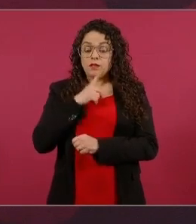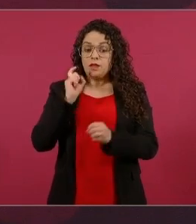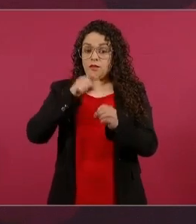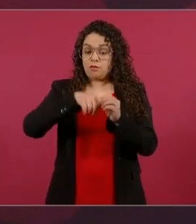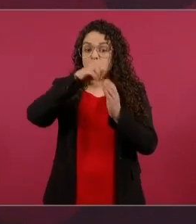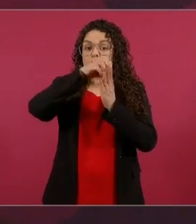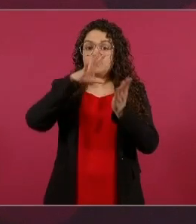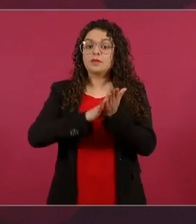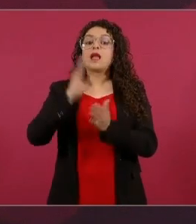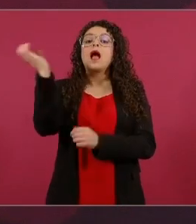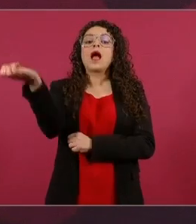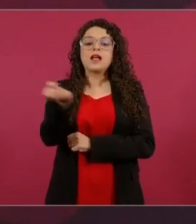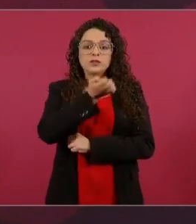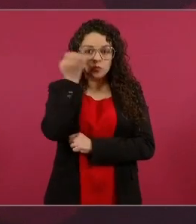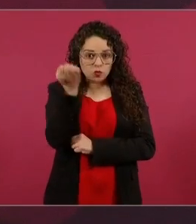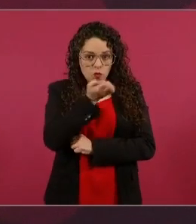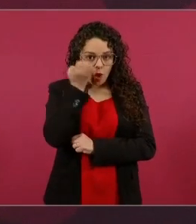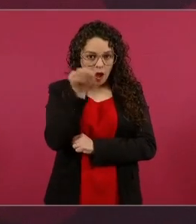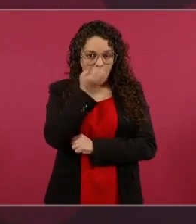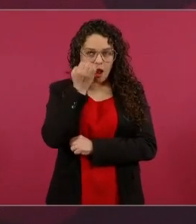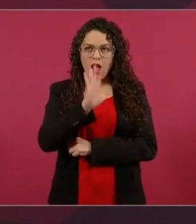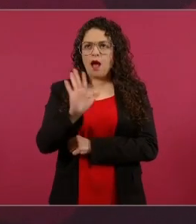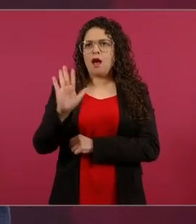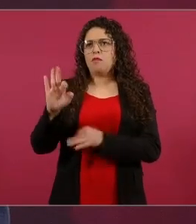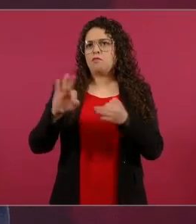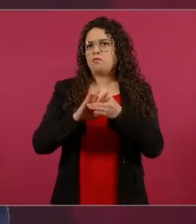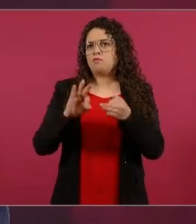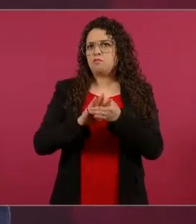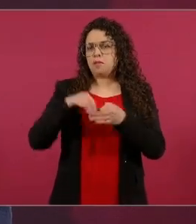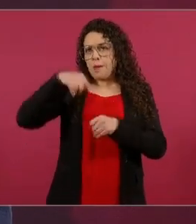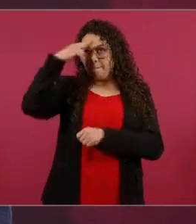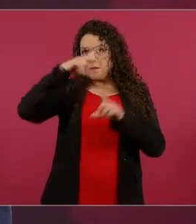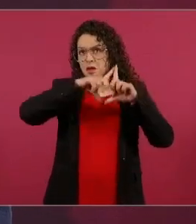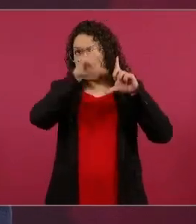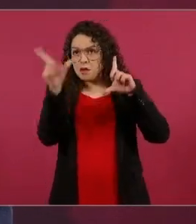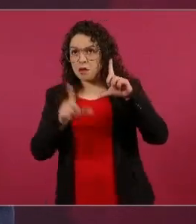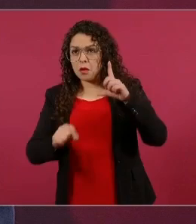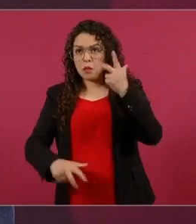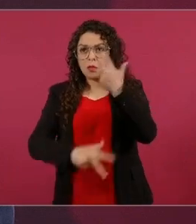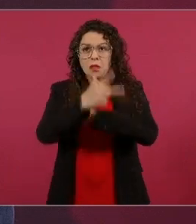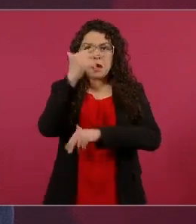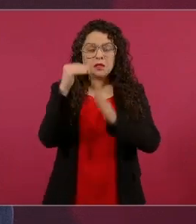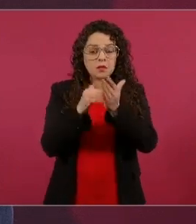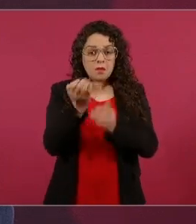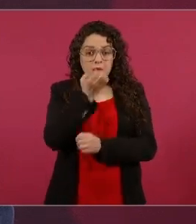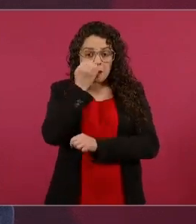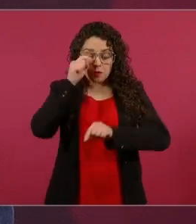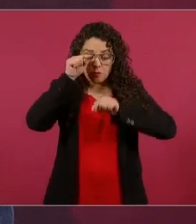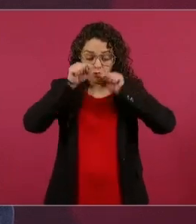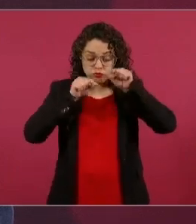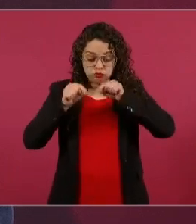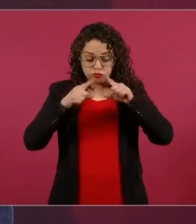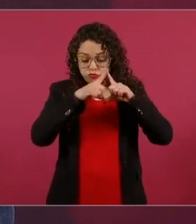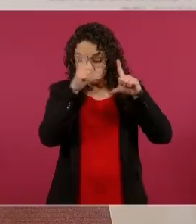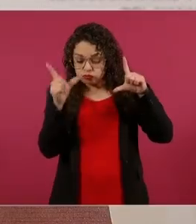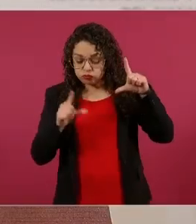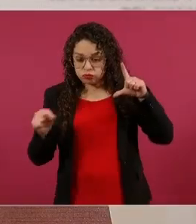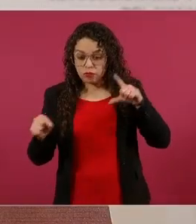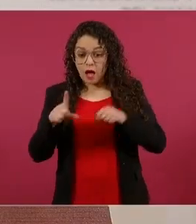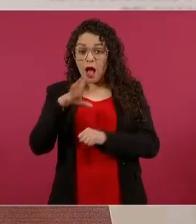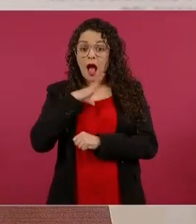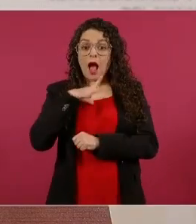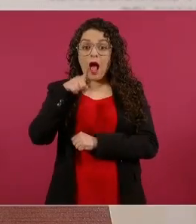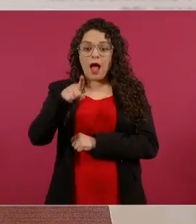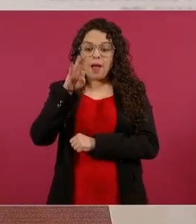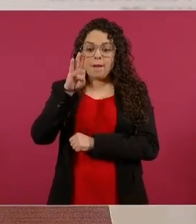las escuelas hay poco más de 133,000 planteles en todo el país y todas las escuelas tienen un enlace de becas en